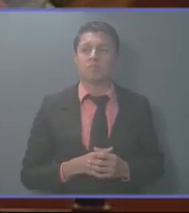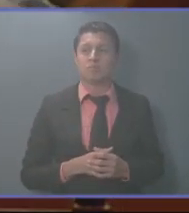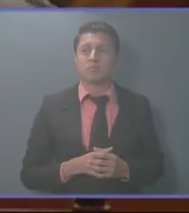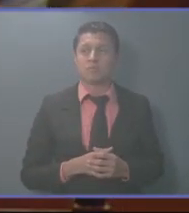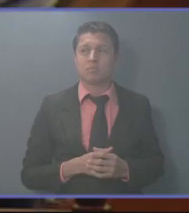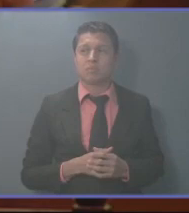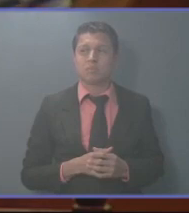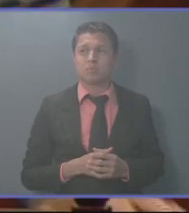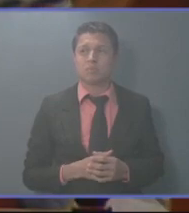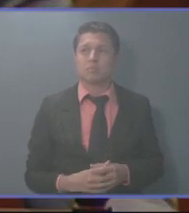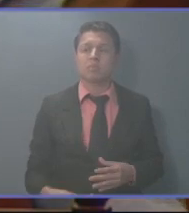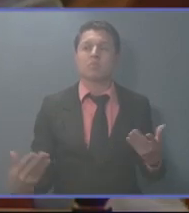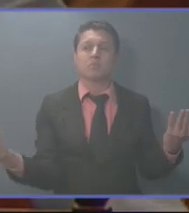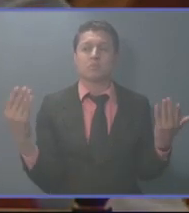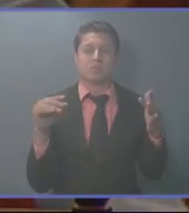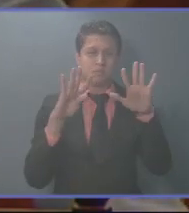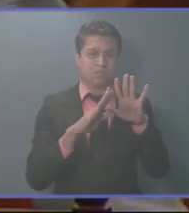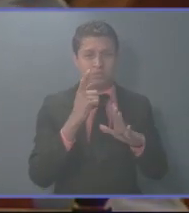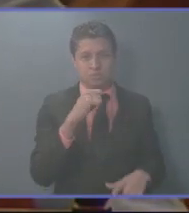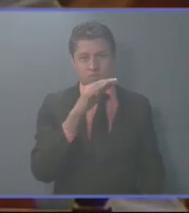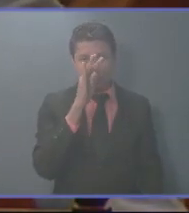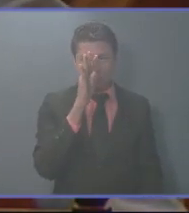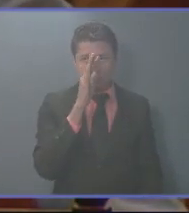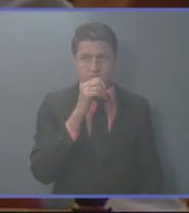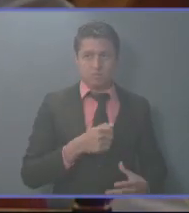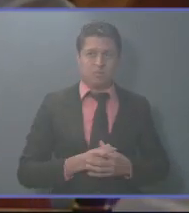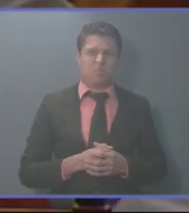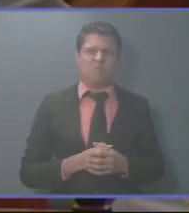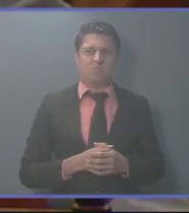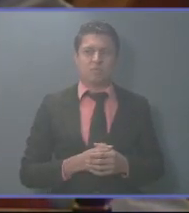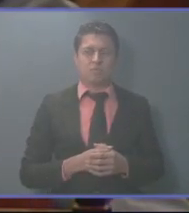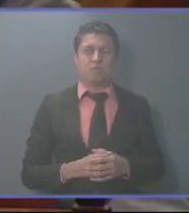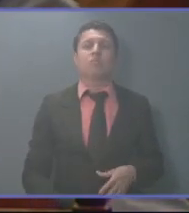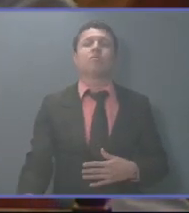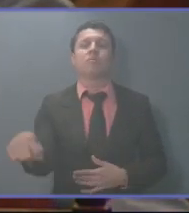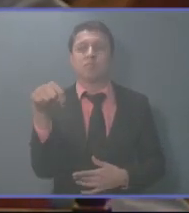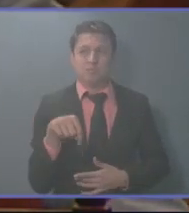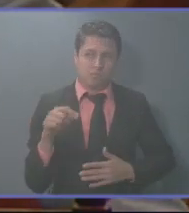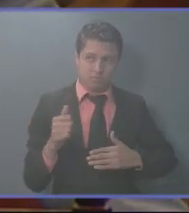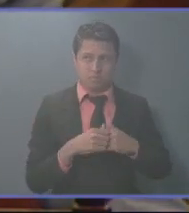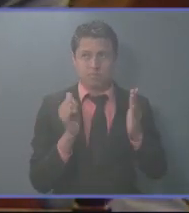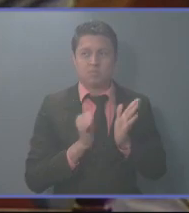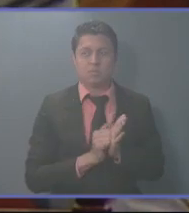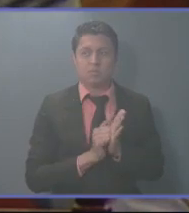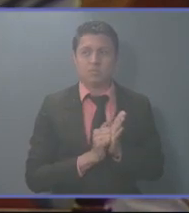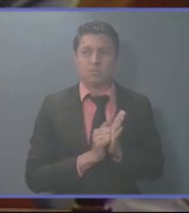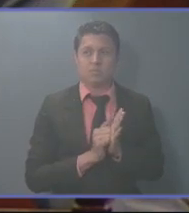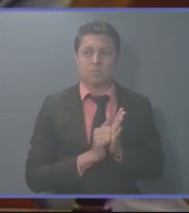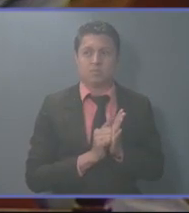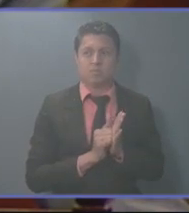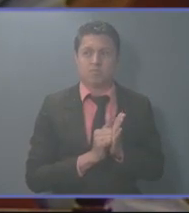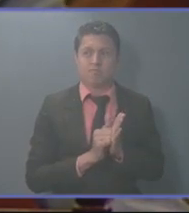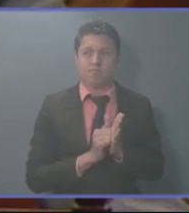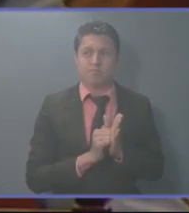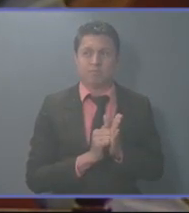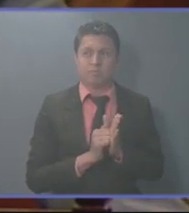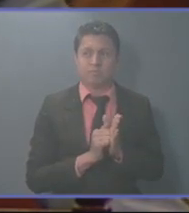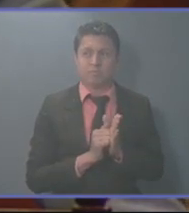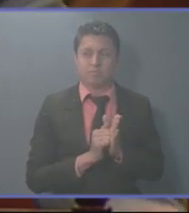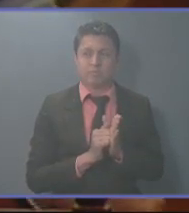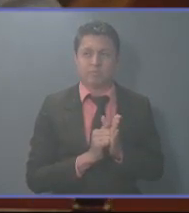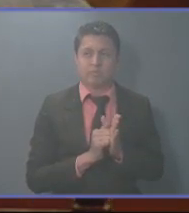Lo ocurrido el 9 de febrero en esta Asamblea Legislativa